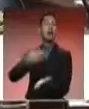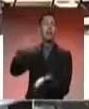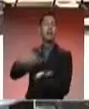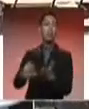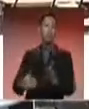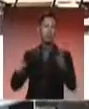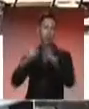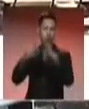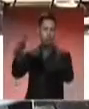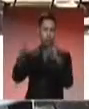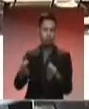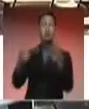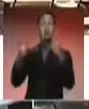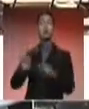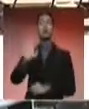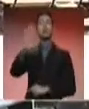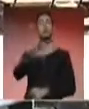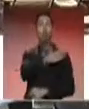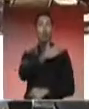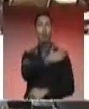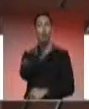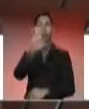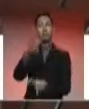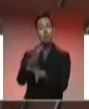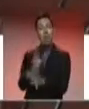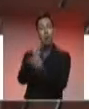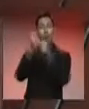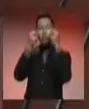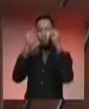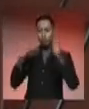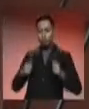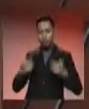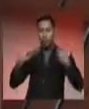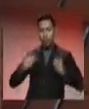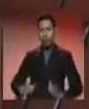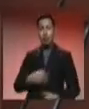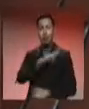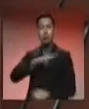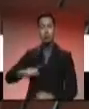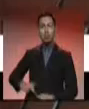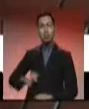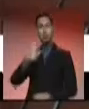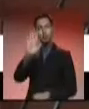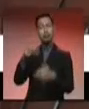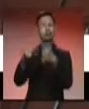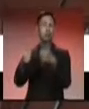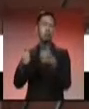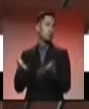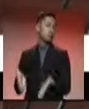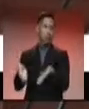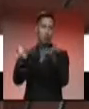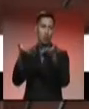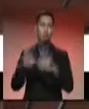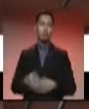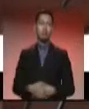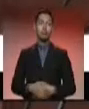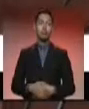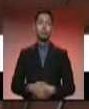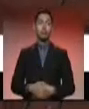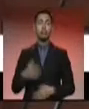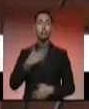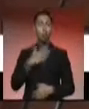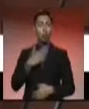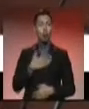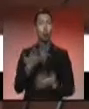y señaló que les confiará su seguridad personal. Para mi seguridad personal, no